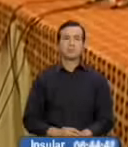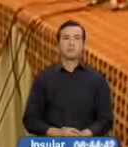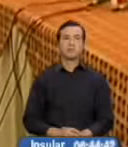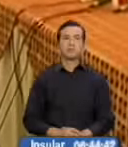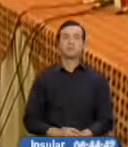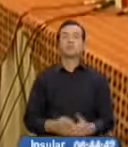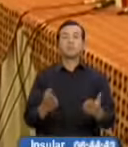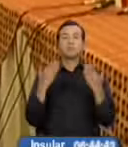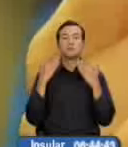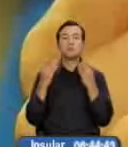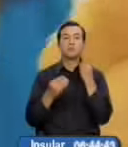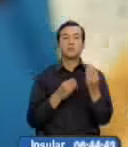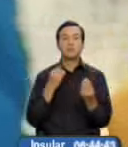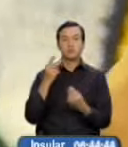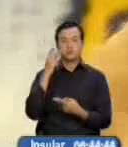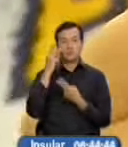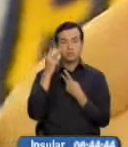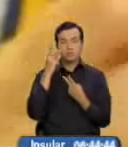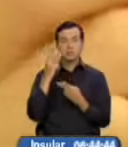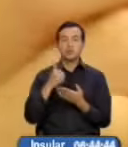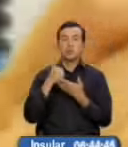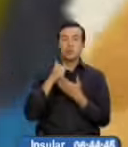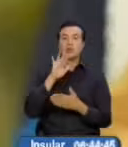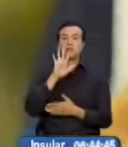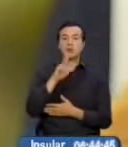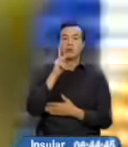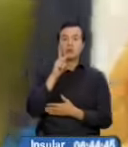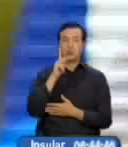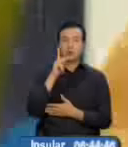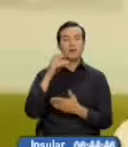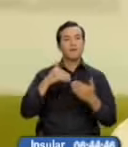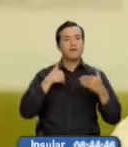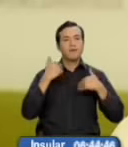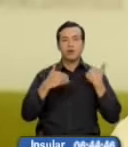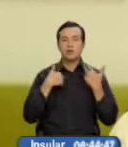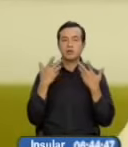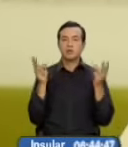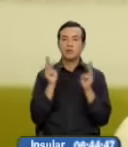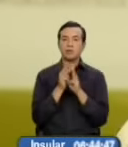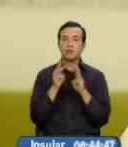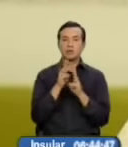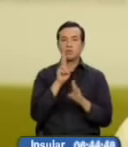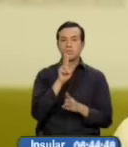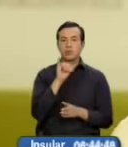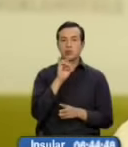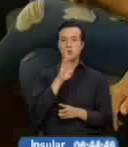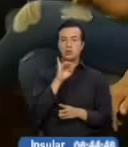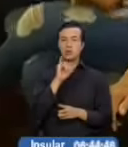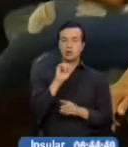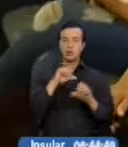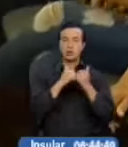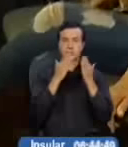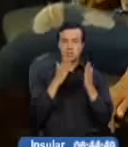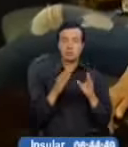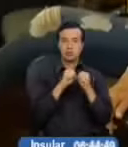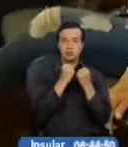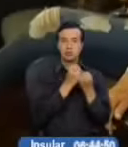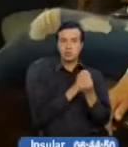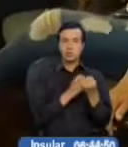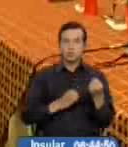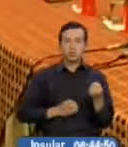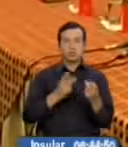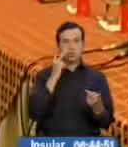Y en Guayaquil se presentó el evento benéfico 5K por la alegría. A este acto asistió Cintia Viteri, asambleísta por el Partido Social Cristiano